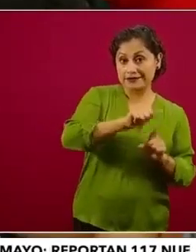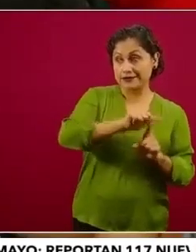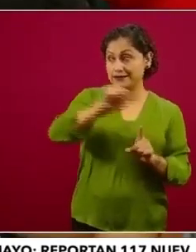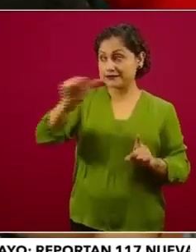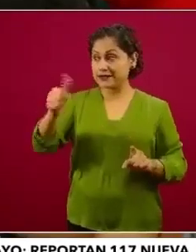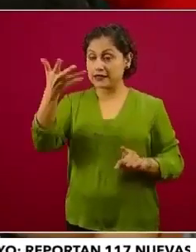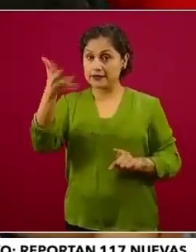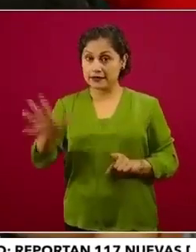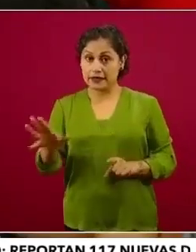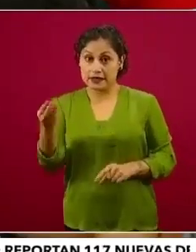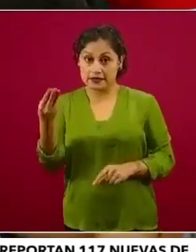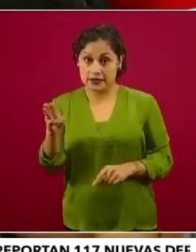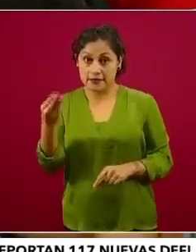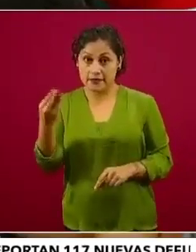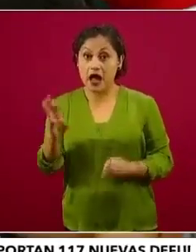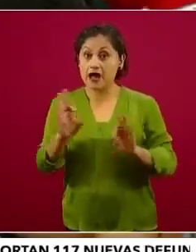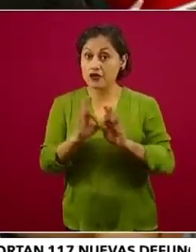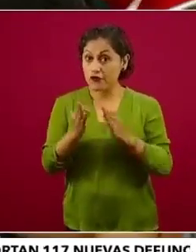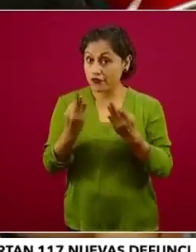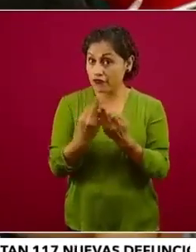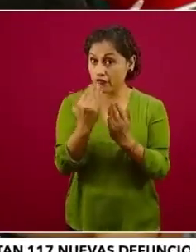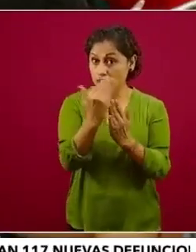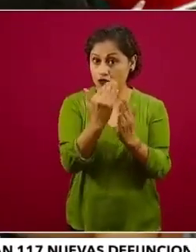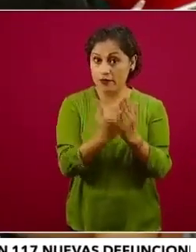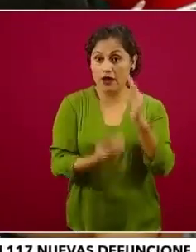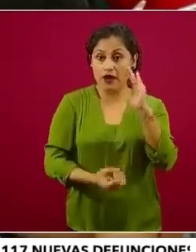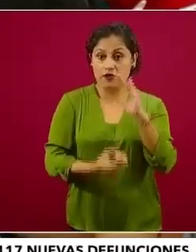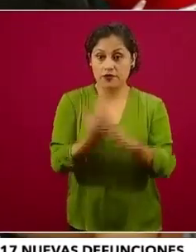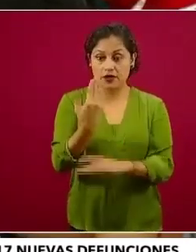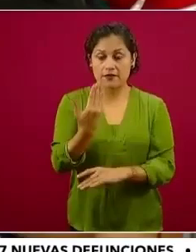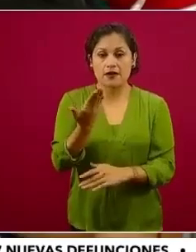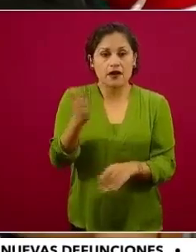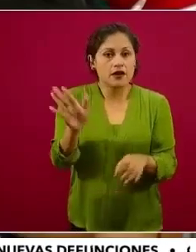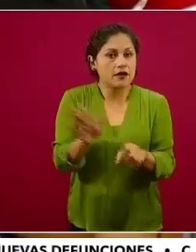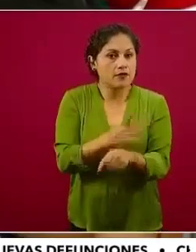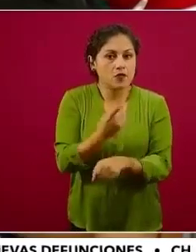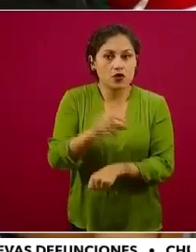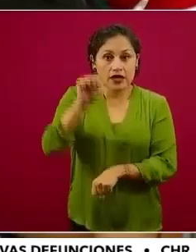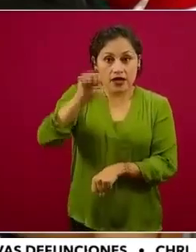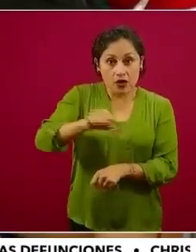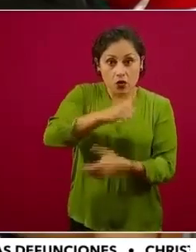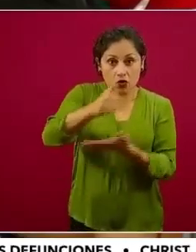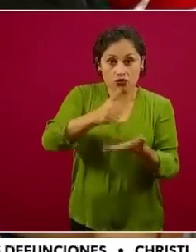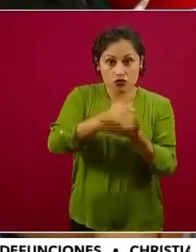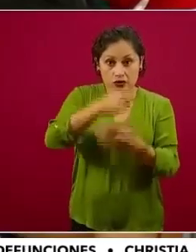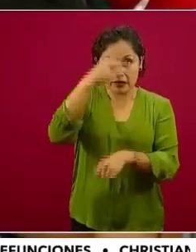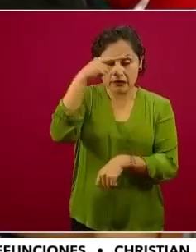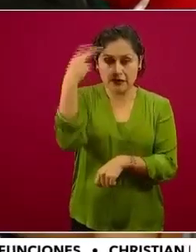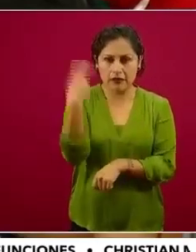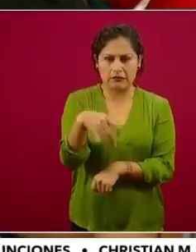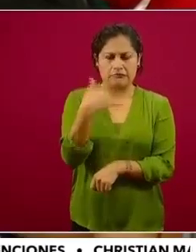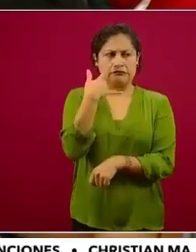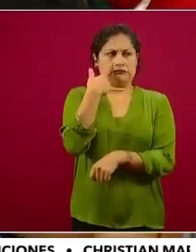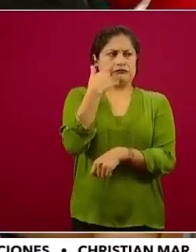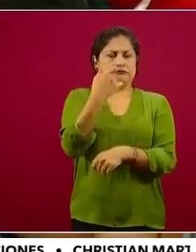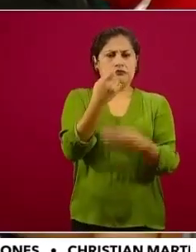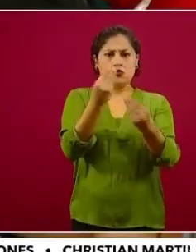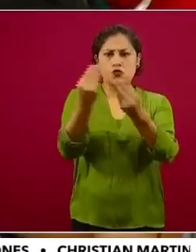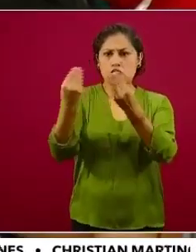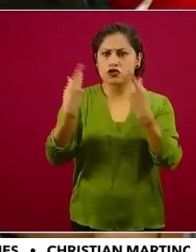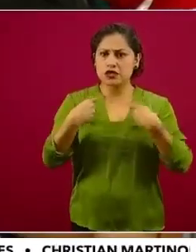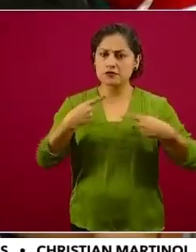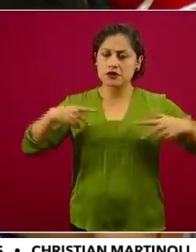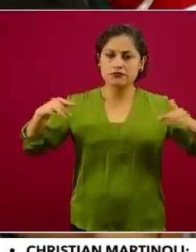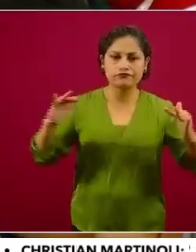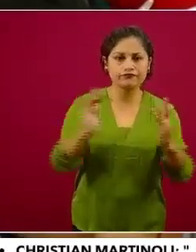nuevas medidas y es que hoy no sé qué pasó, pero al menos en la Ciudad de México se vio muchísima gente, ya lo comentaban en la conferencia